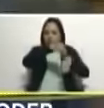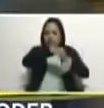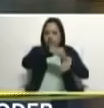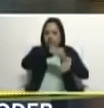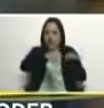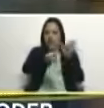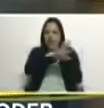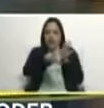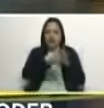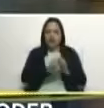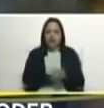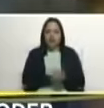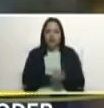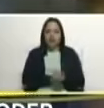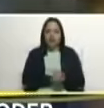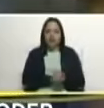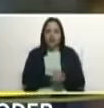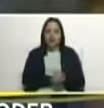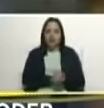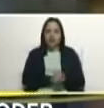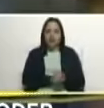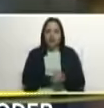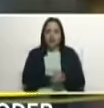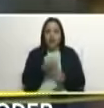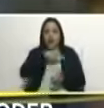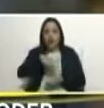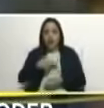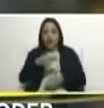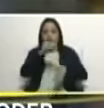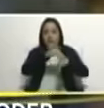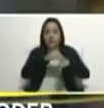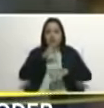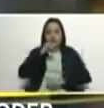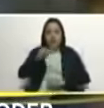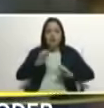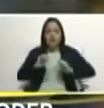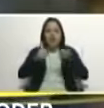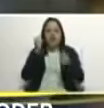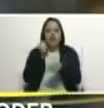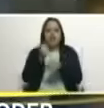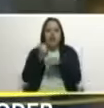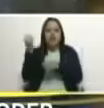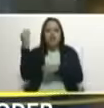ley donde le informamos del inicio del periodo de sesiones